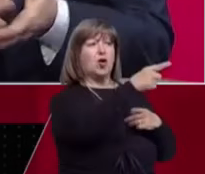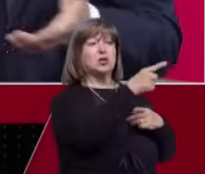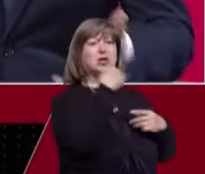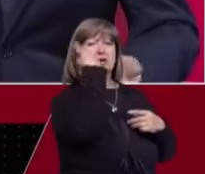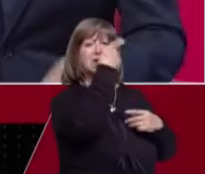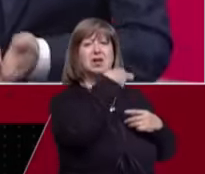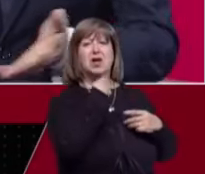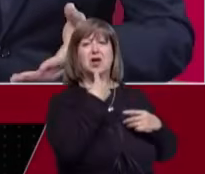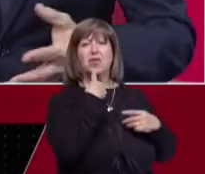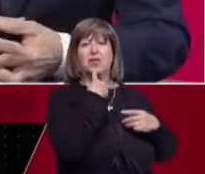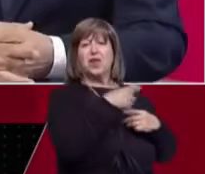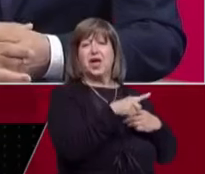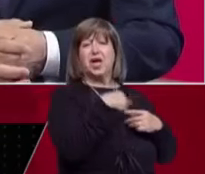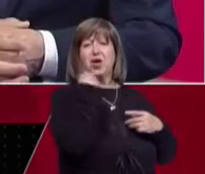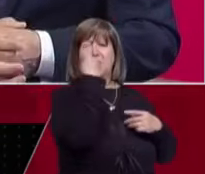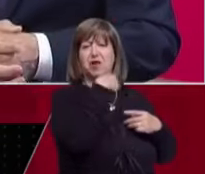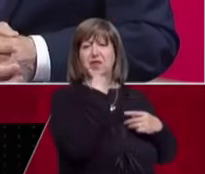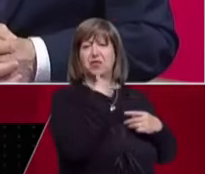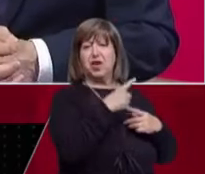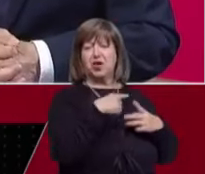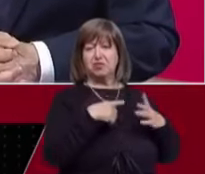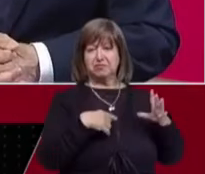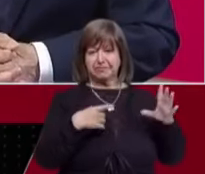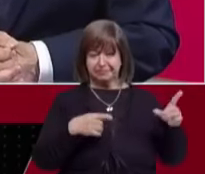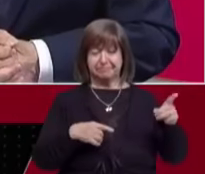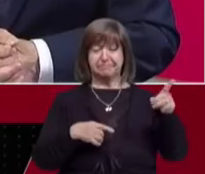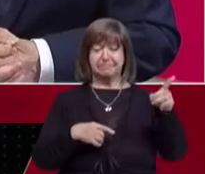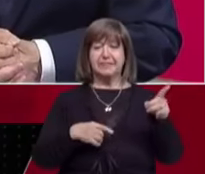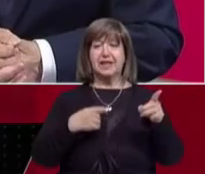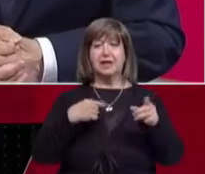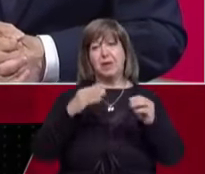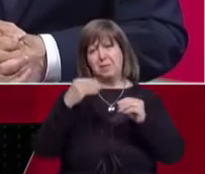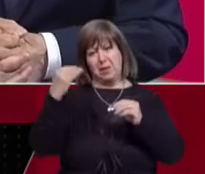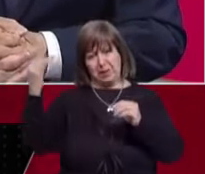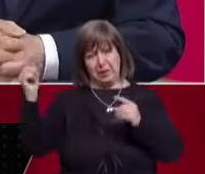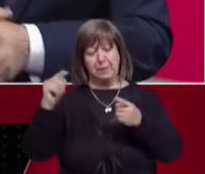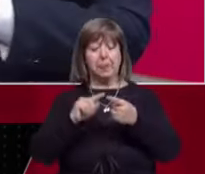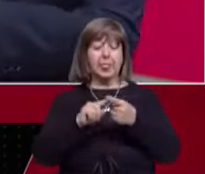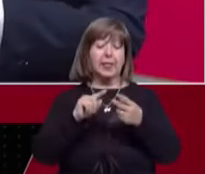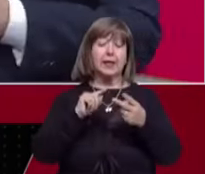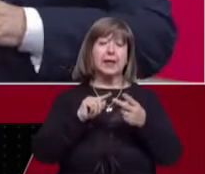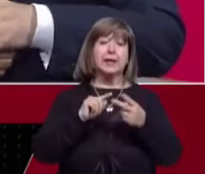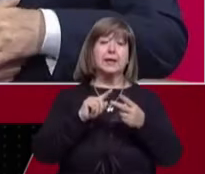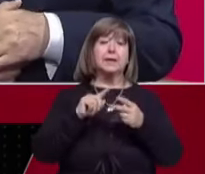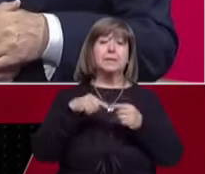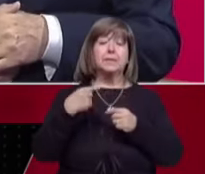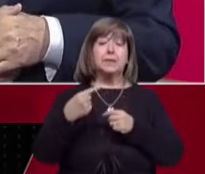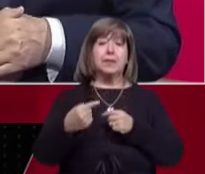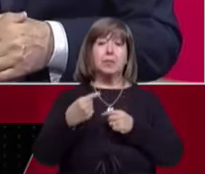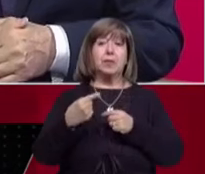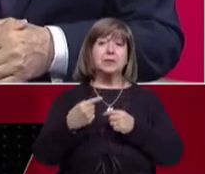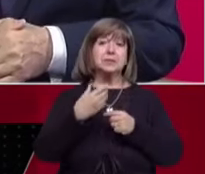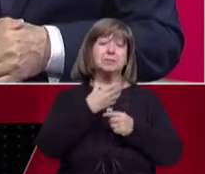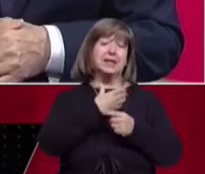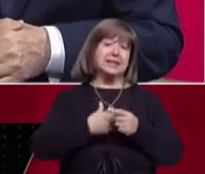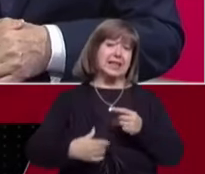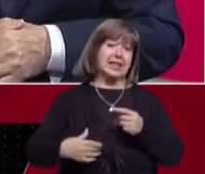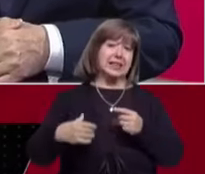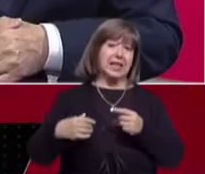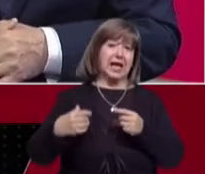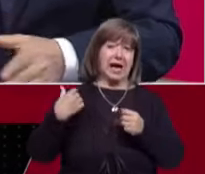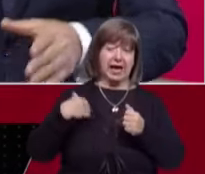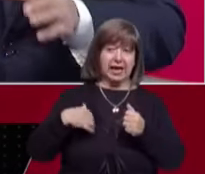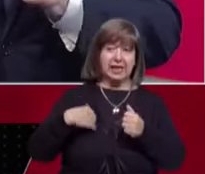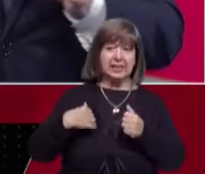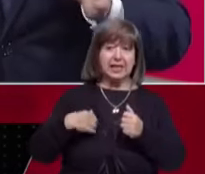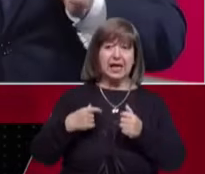No me aguantás una pelea. Bueno, todo lo que ustedes han estado contando. Ahora, más allá de esto que está señalando el presidente argentino, que es